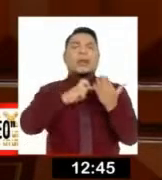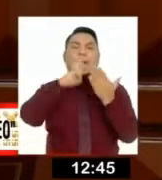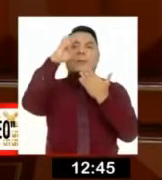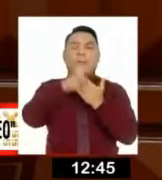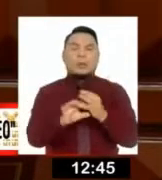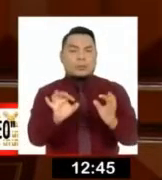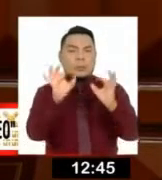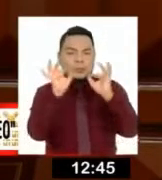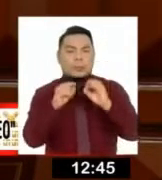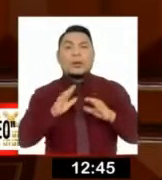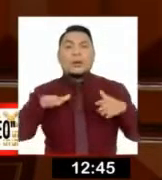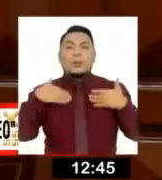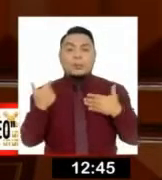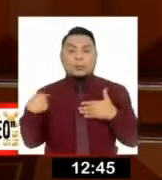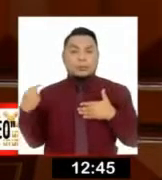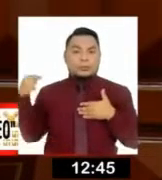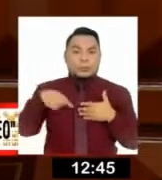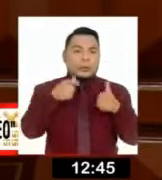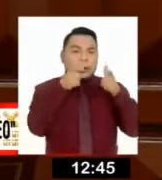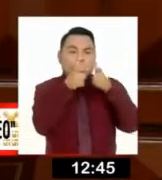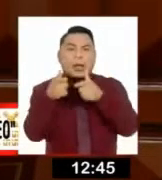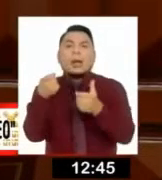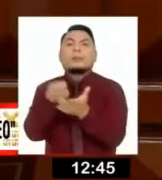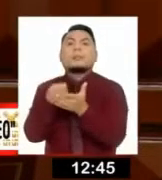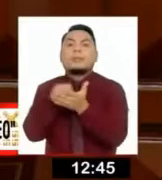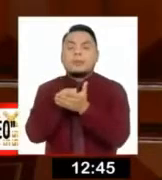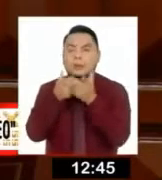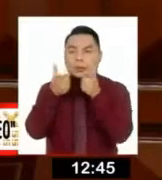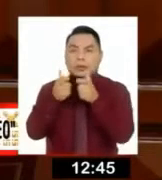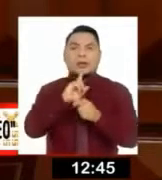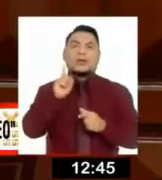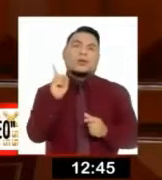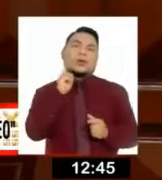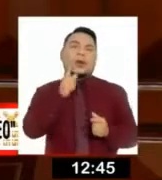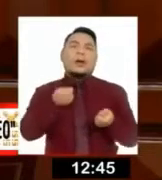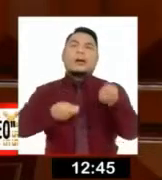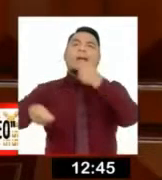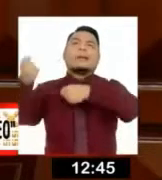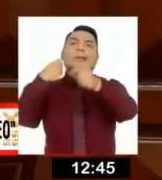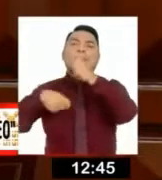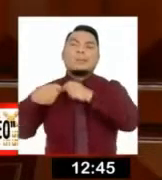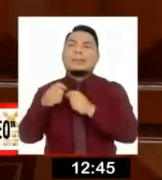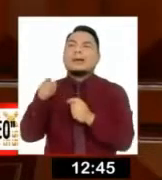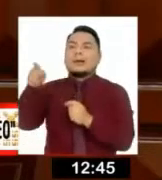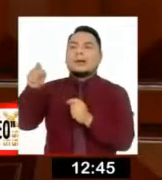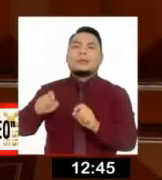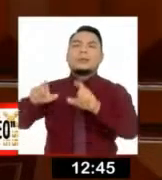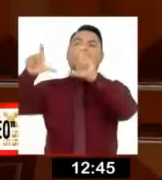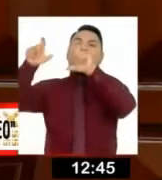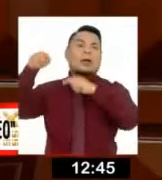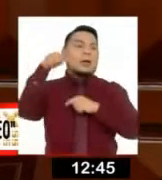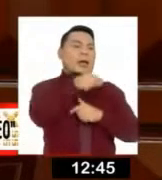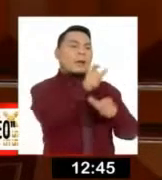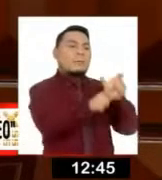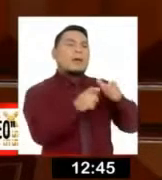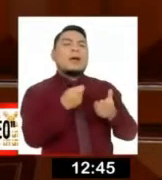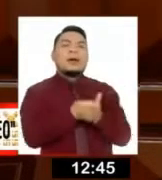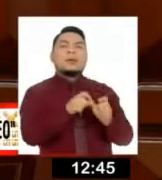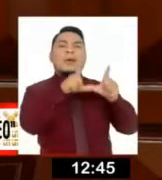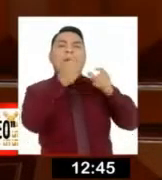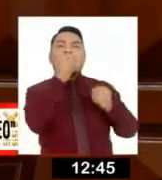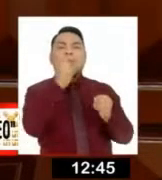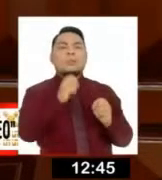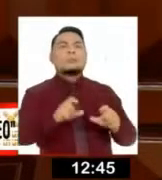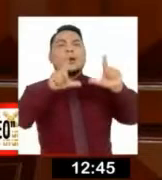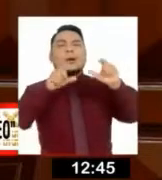Así podremos regular los precios finales y evitar que se explote al ciudadano, se eleven los precios de los alimentos y